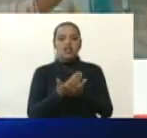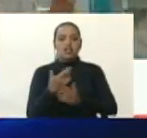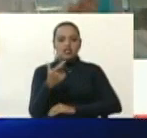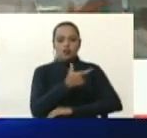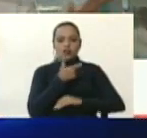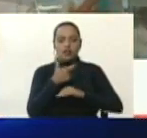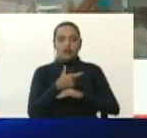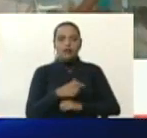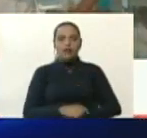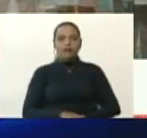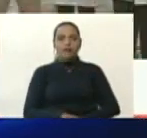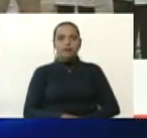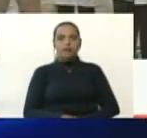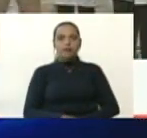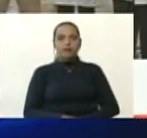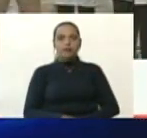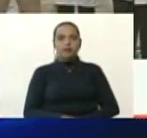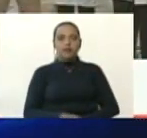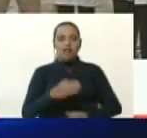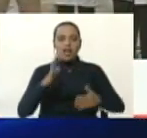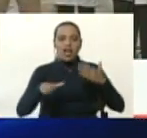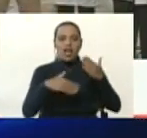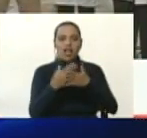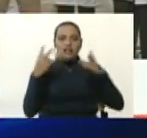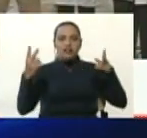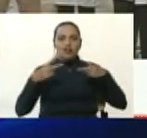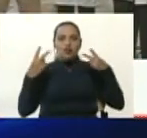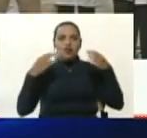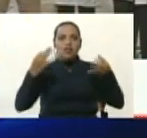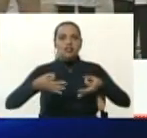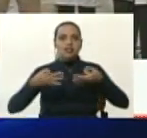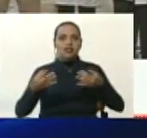gobernador. Hasta la victoria siempre.